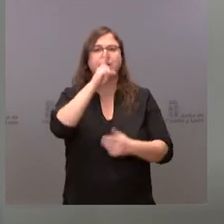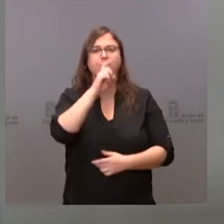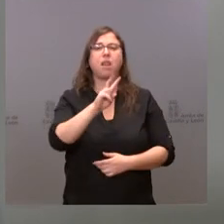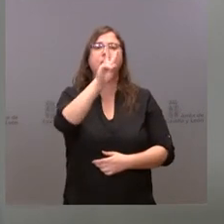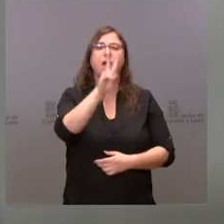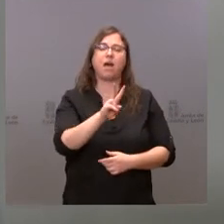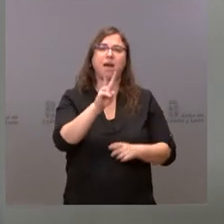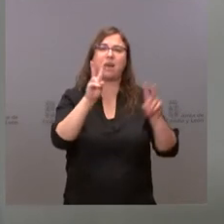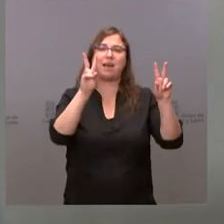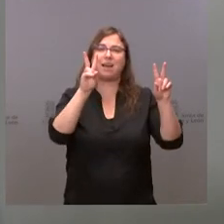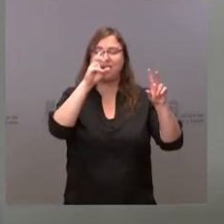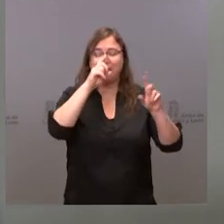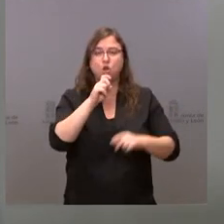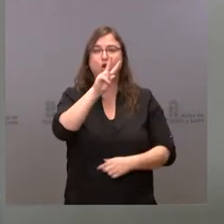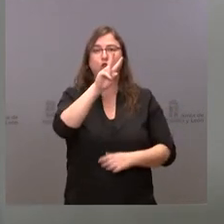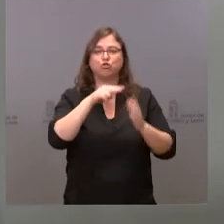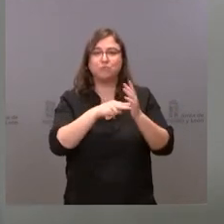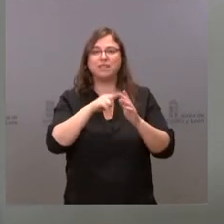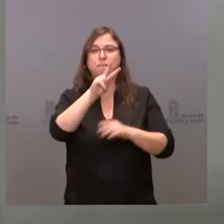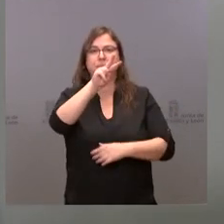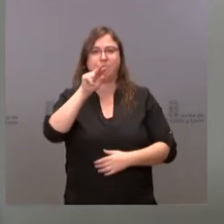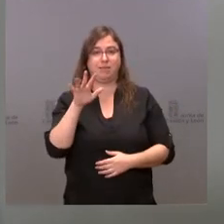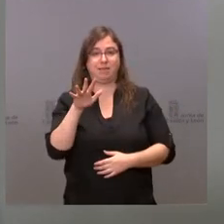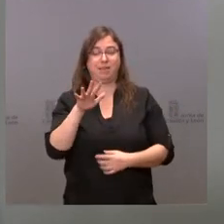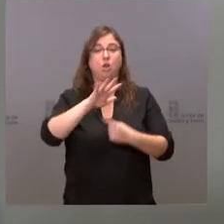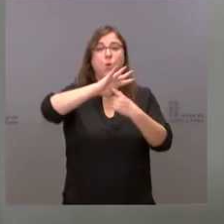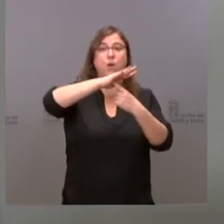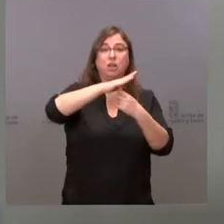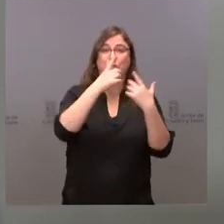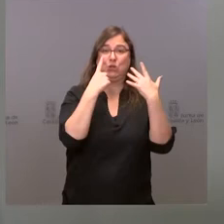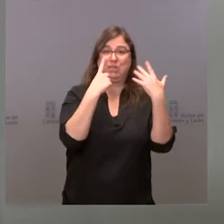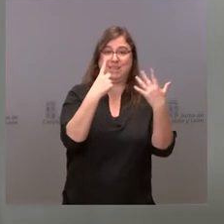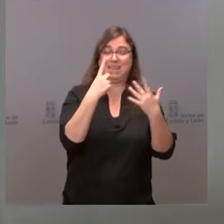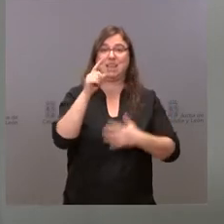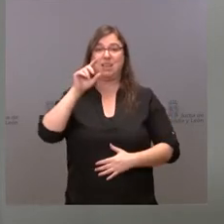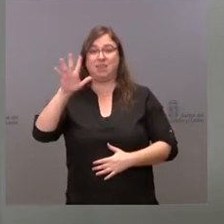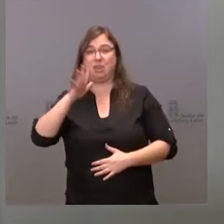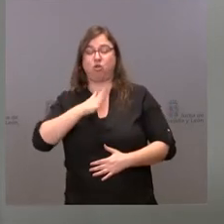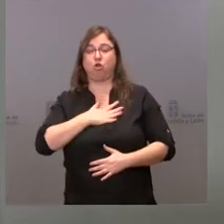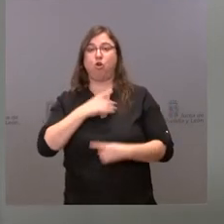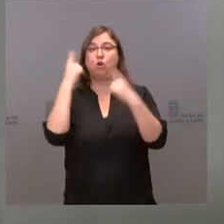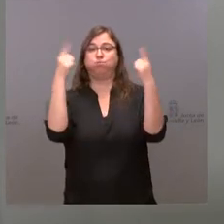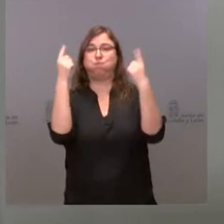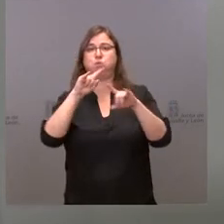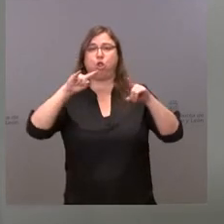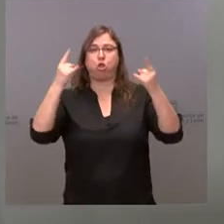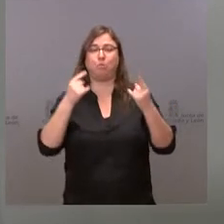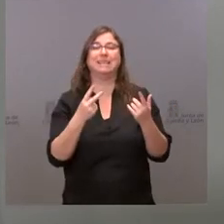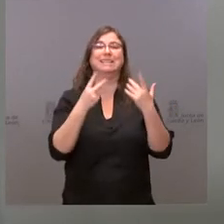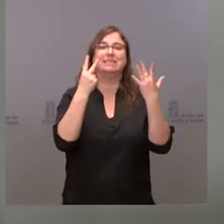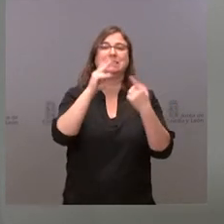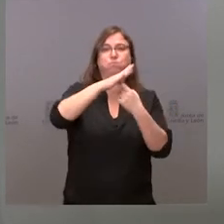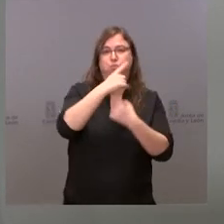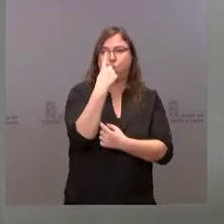de esos 16 helicópteros cinco serán helicópteros biturbina siete helicópteros monoturbina